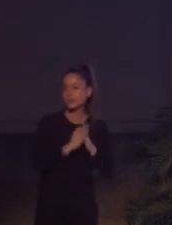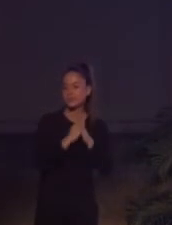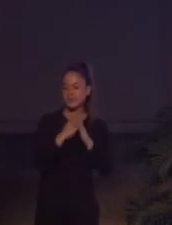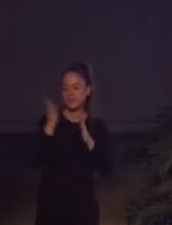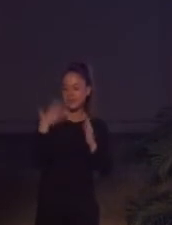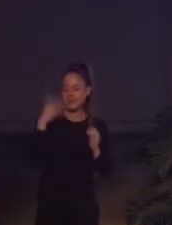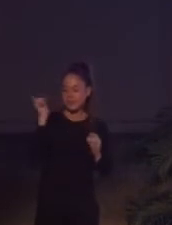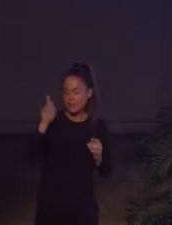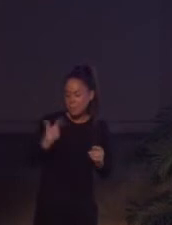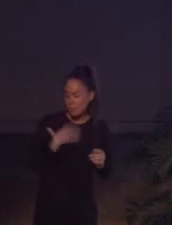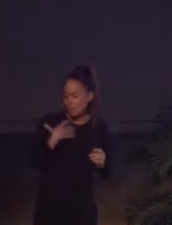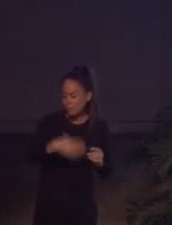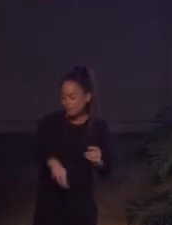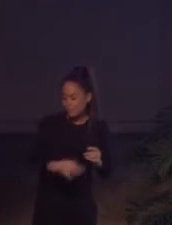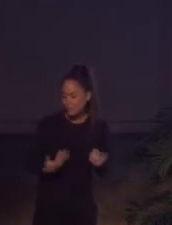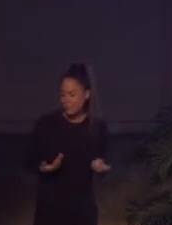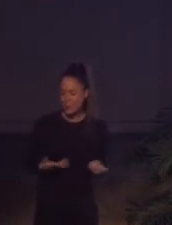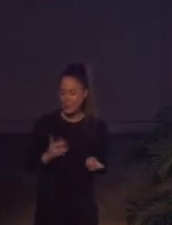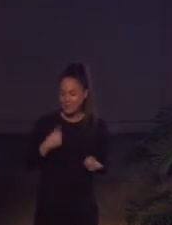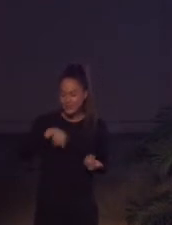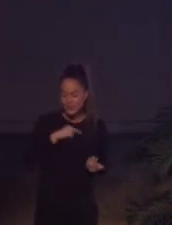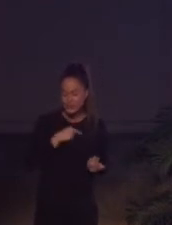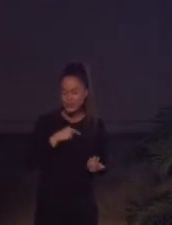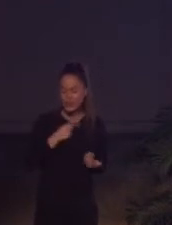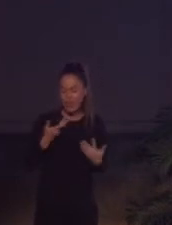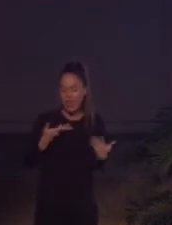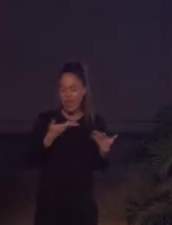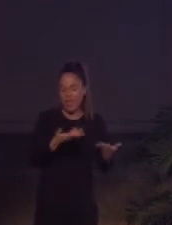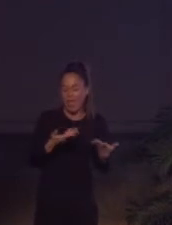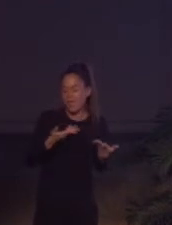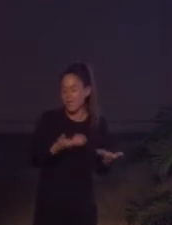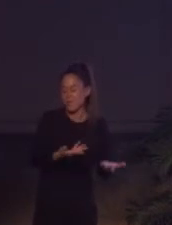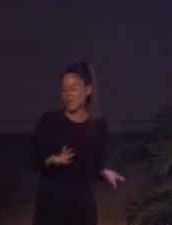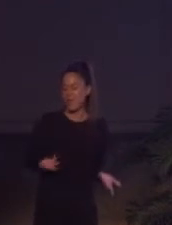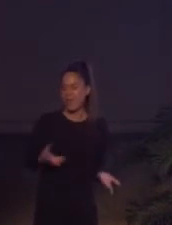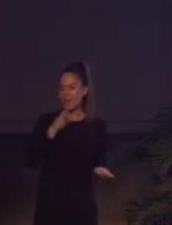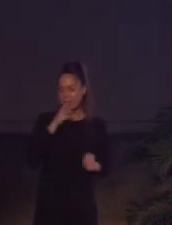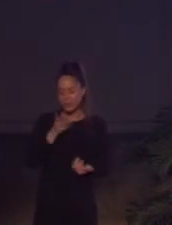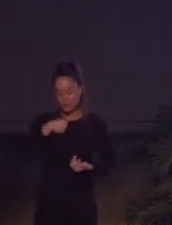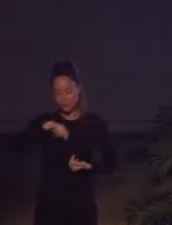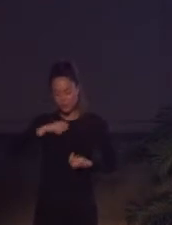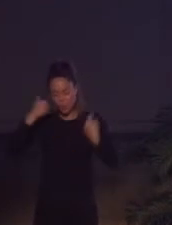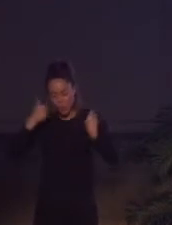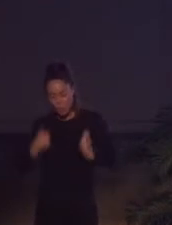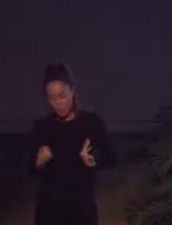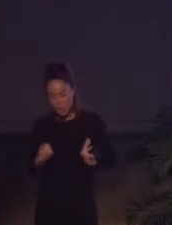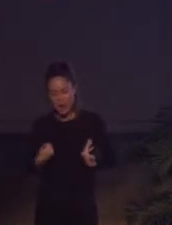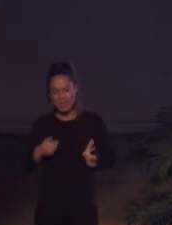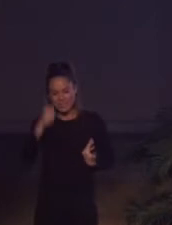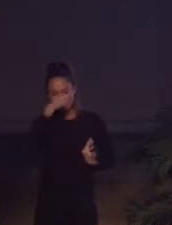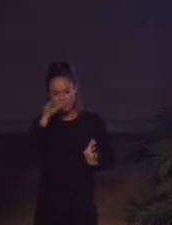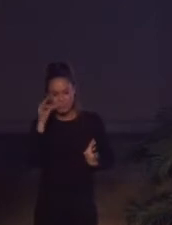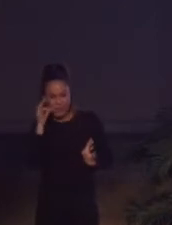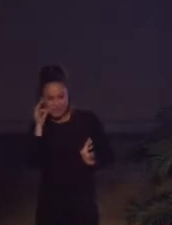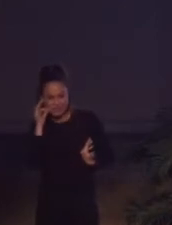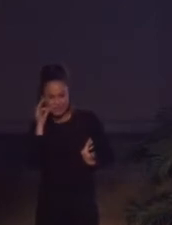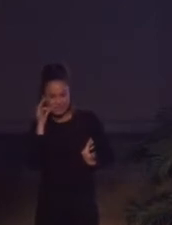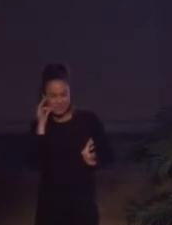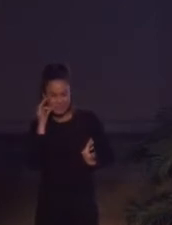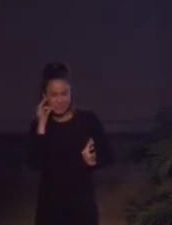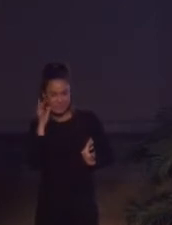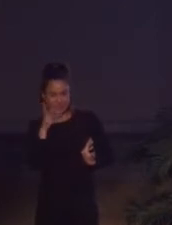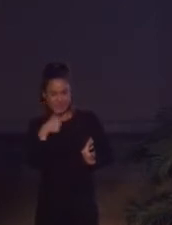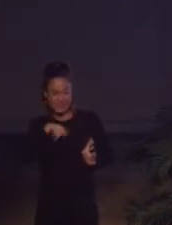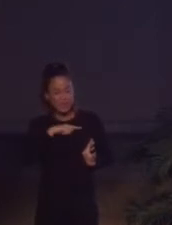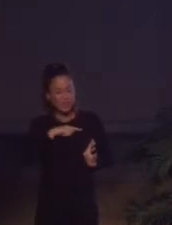reparar la deuda que considero que tenemos como humanos, como animales humanos,